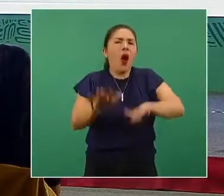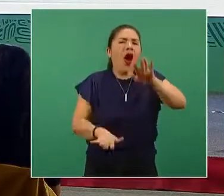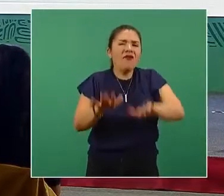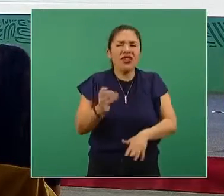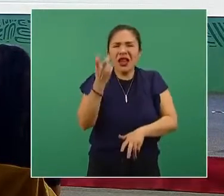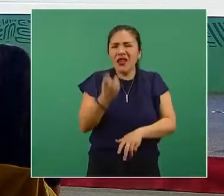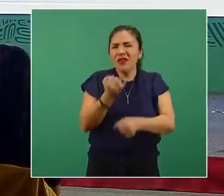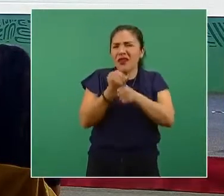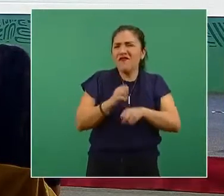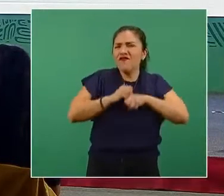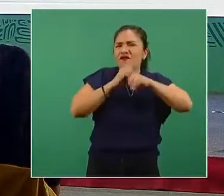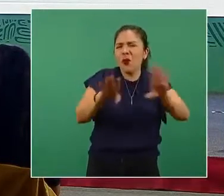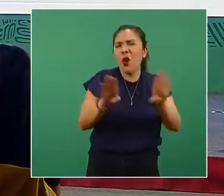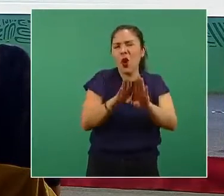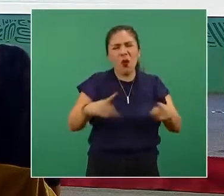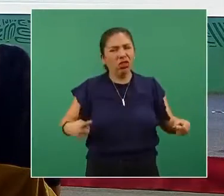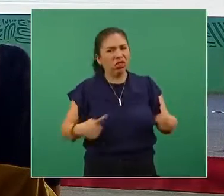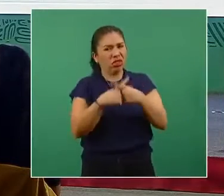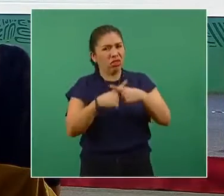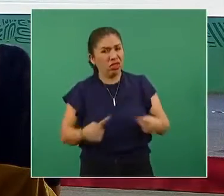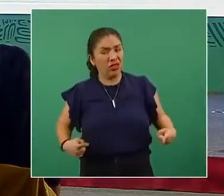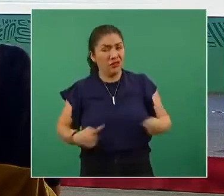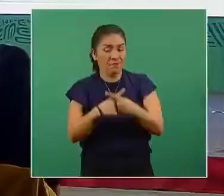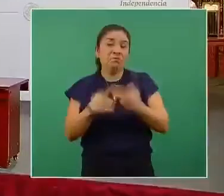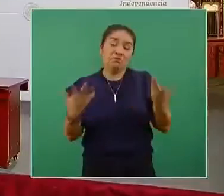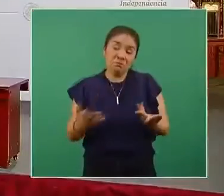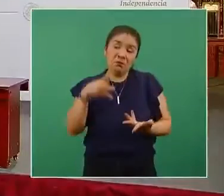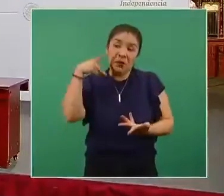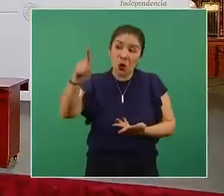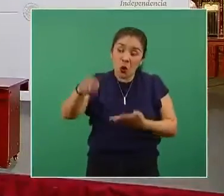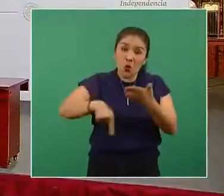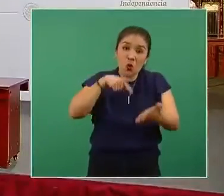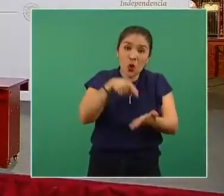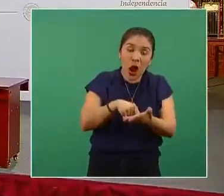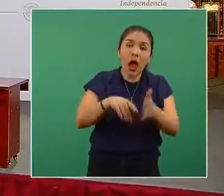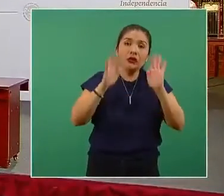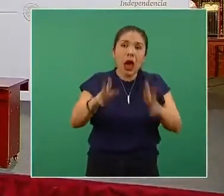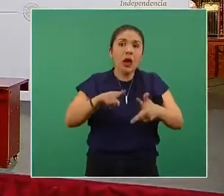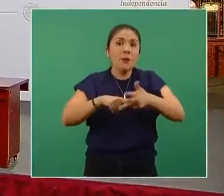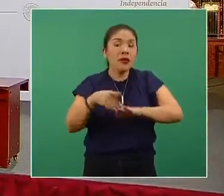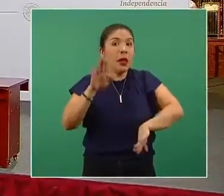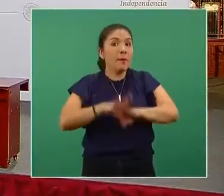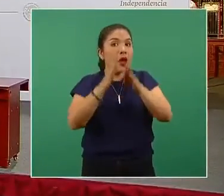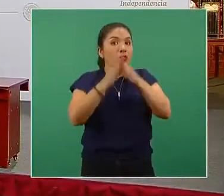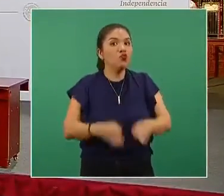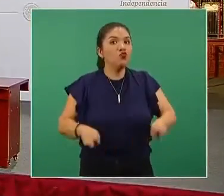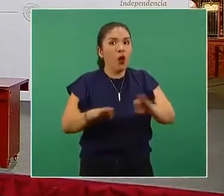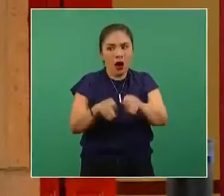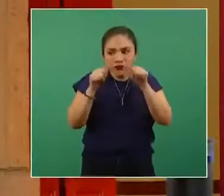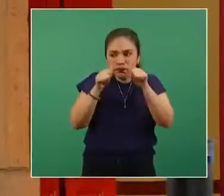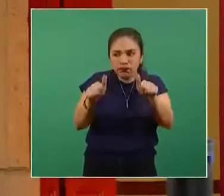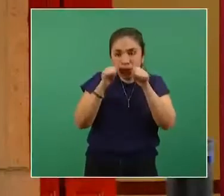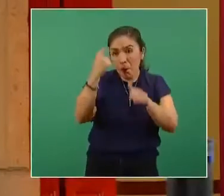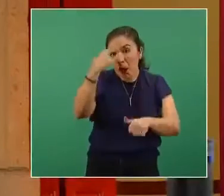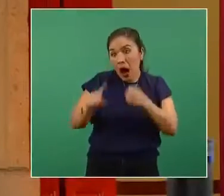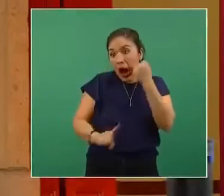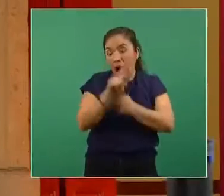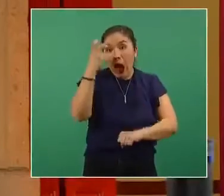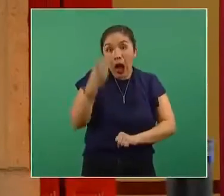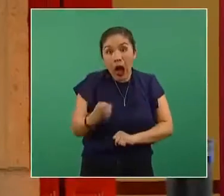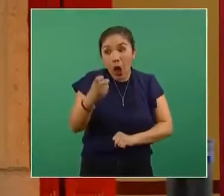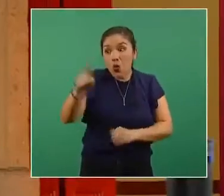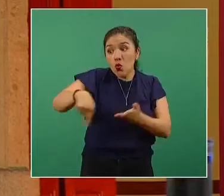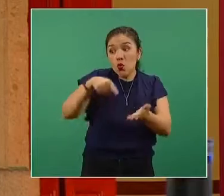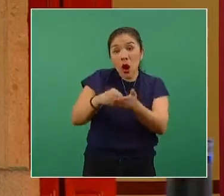la información se distorsiona y al menos localmente se empieza a dar una importancia mayor al hecho de que en